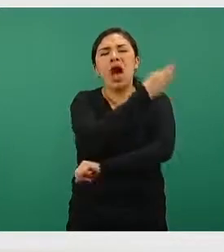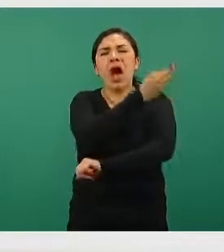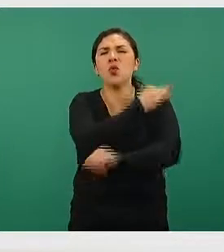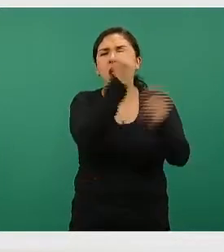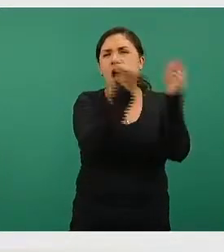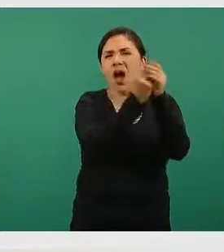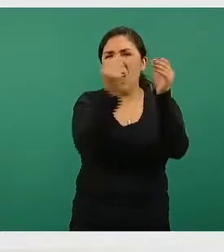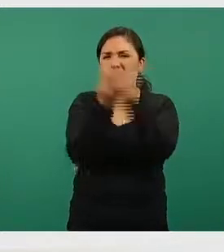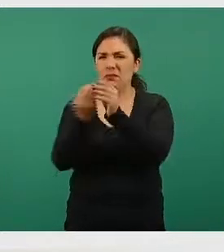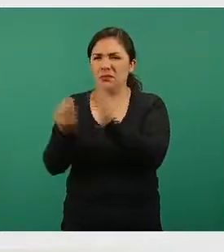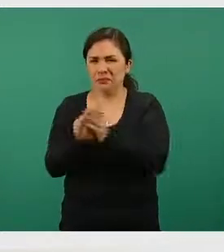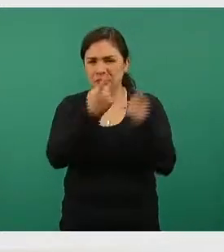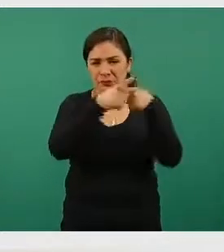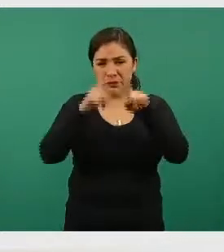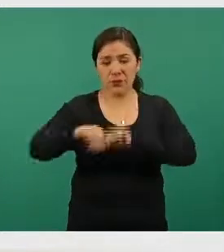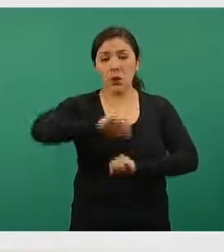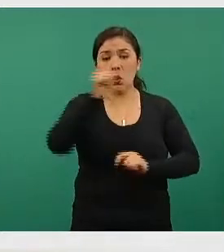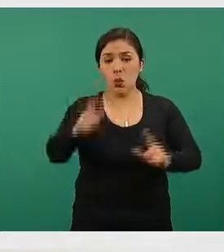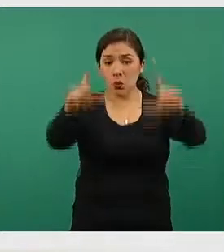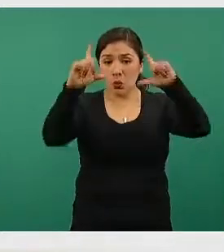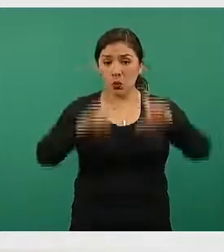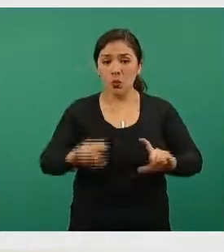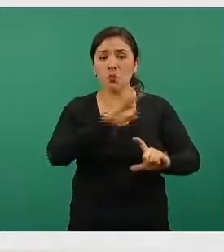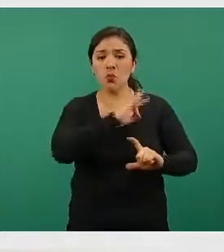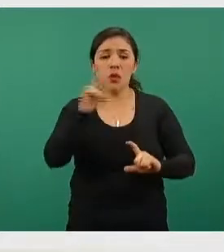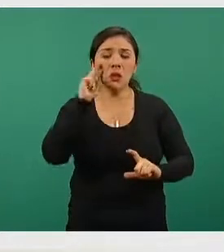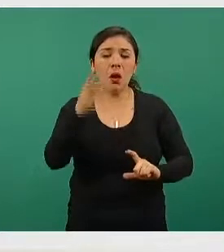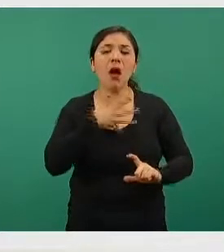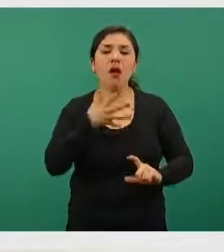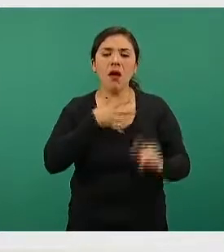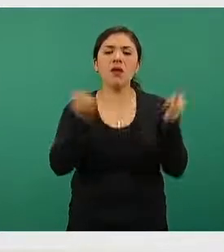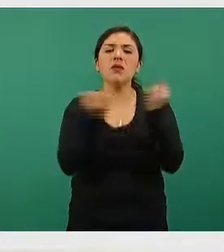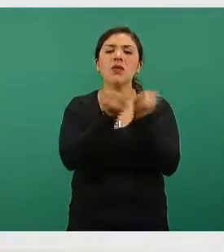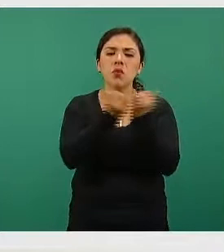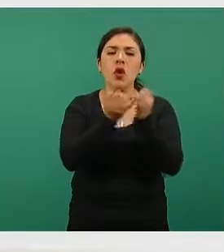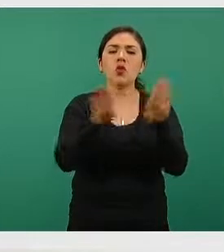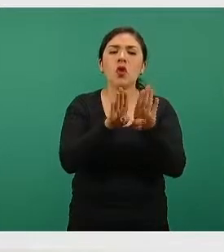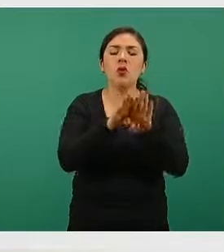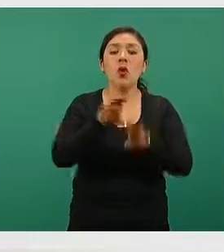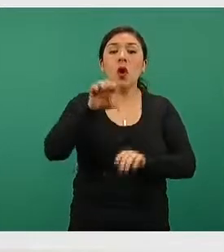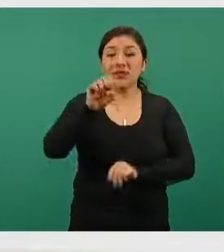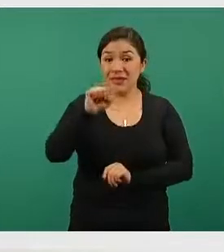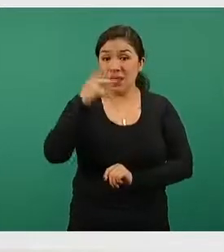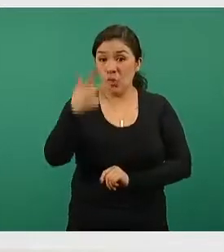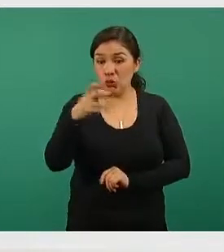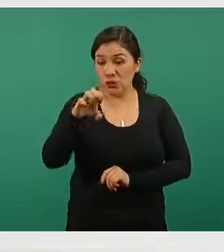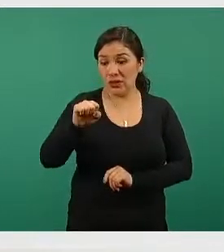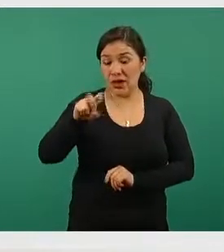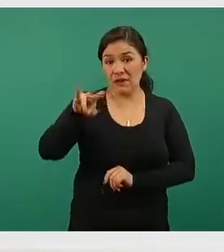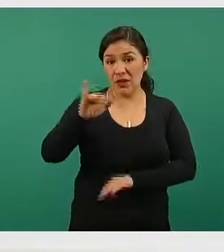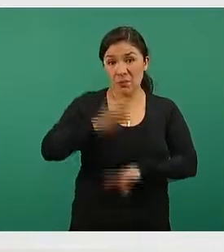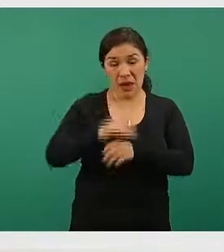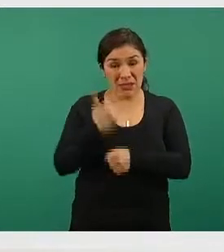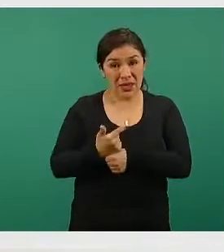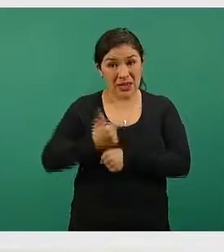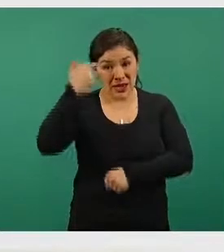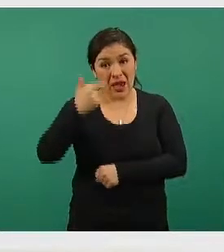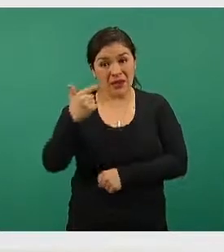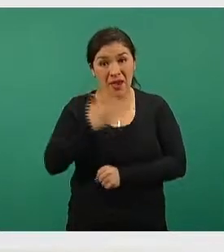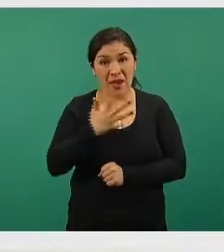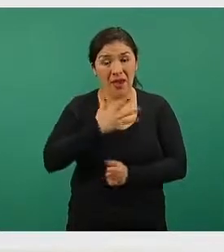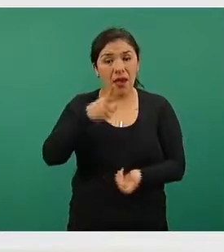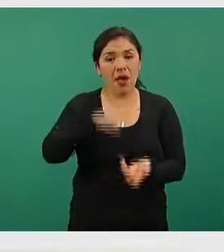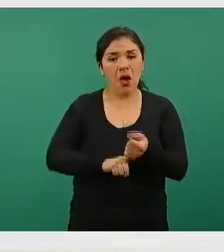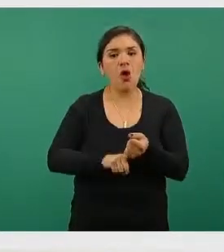las tablas de la parte inferior pueden ustedes encontrar cómo se han distribuido los 68 ESAVIS que fueron clasificados como